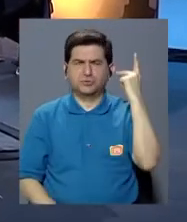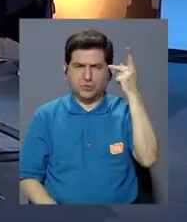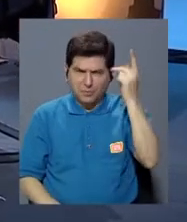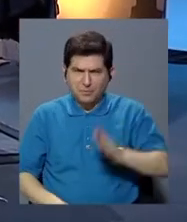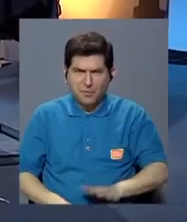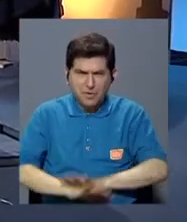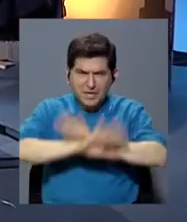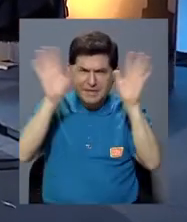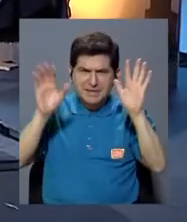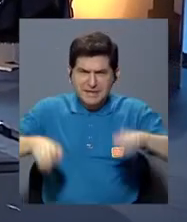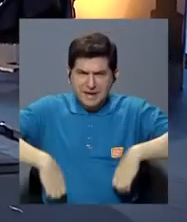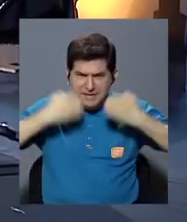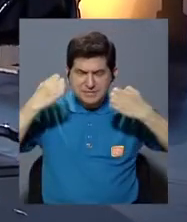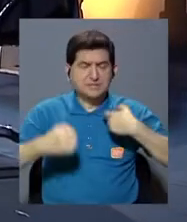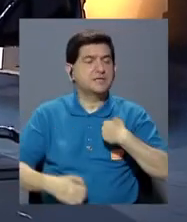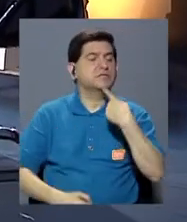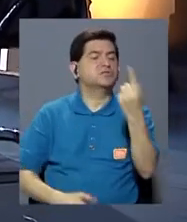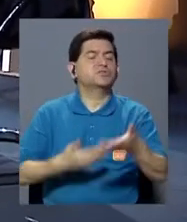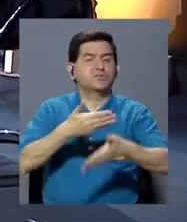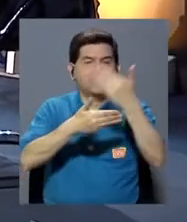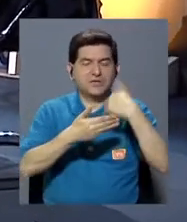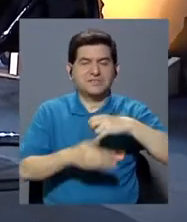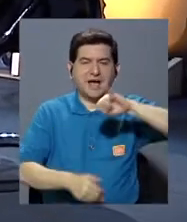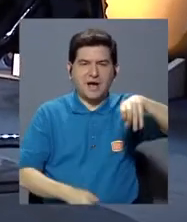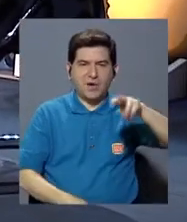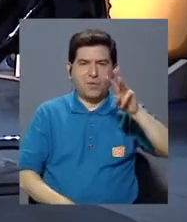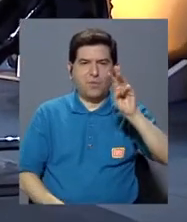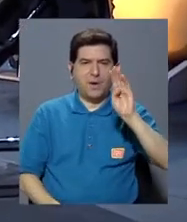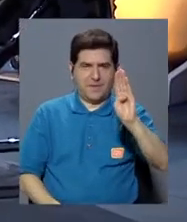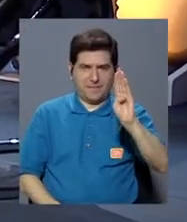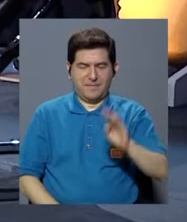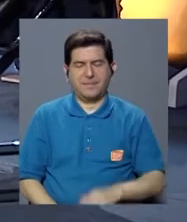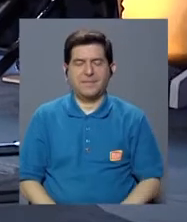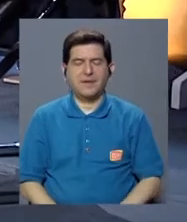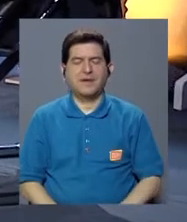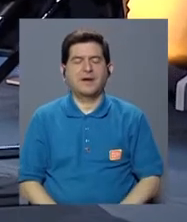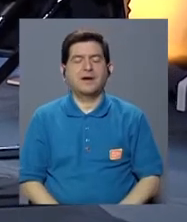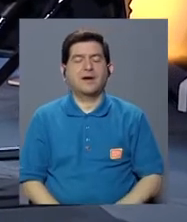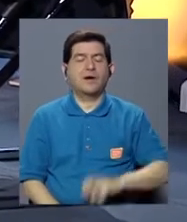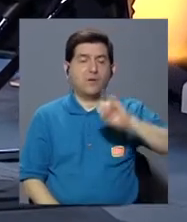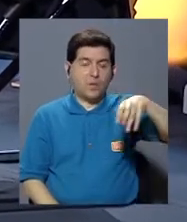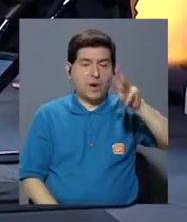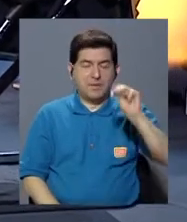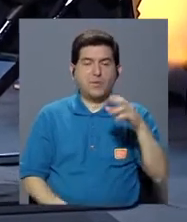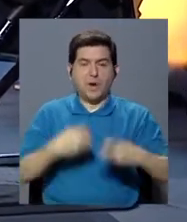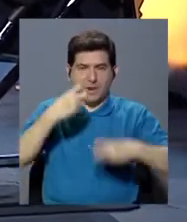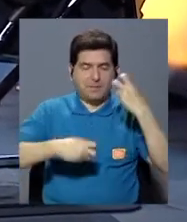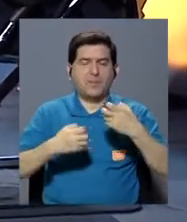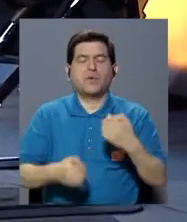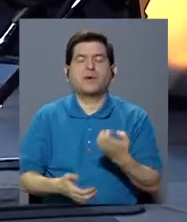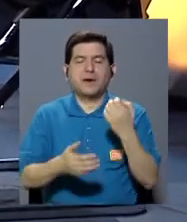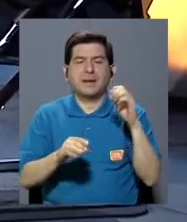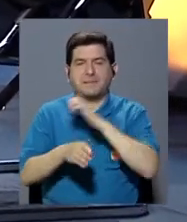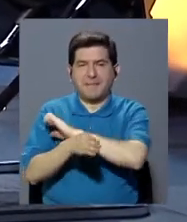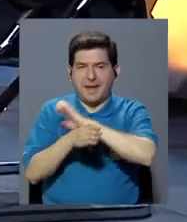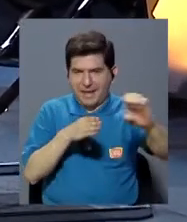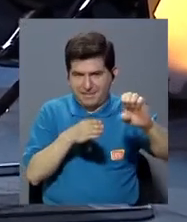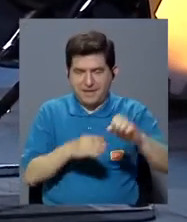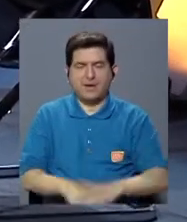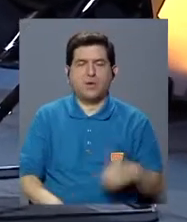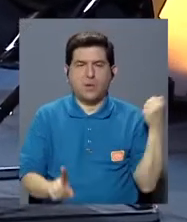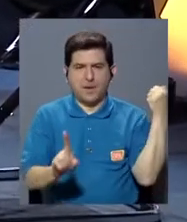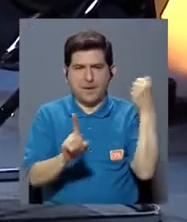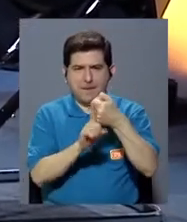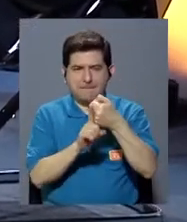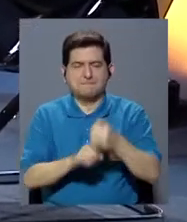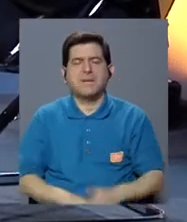política clara en ese sentido? Yo le planteaba a Juan Manuel ahora en el intermedio que existe un problema ético en cuanto